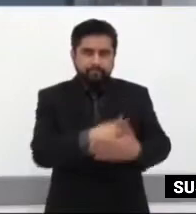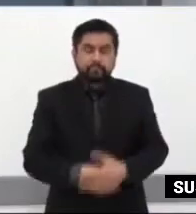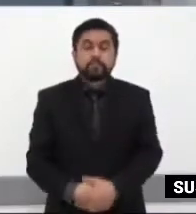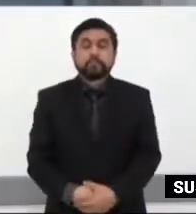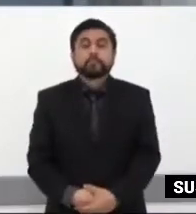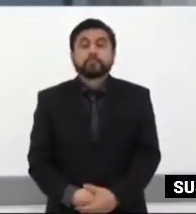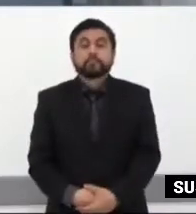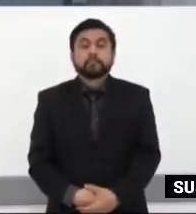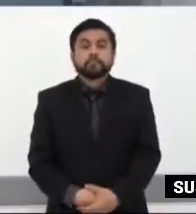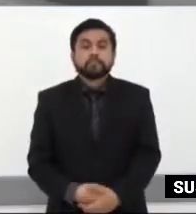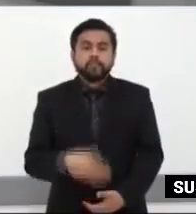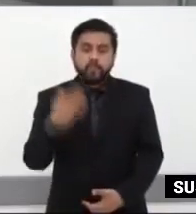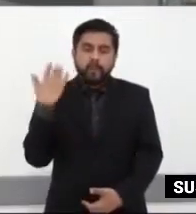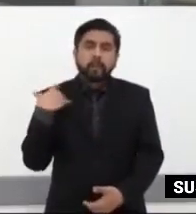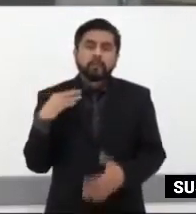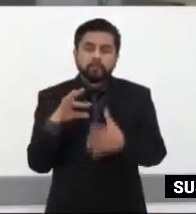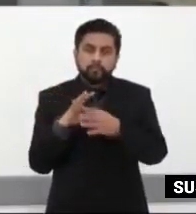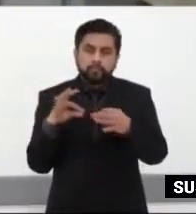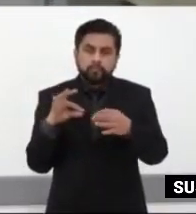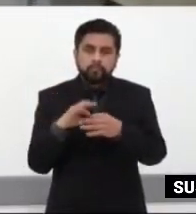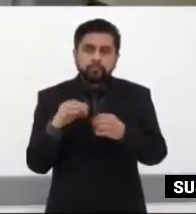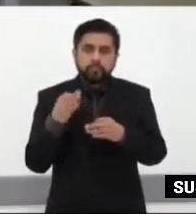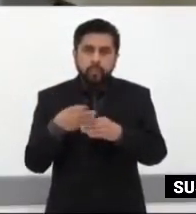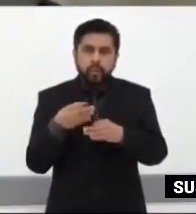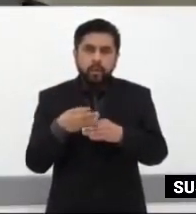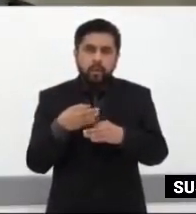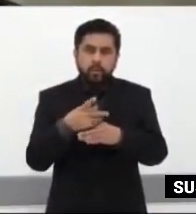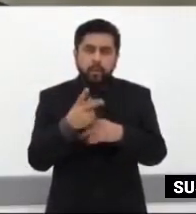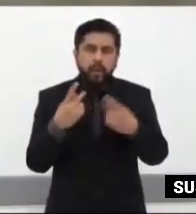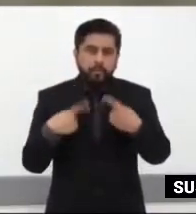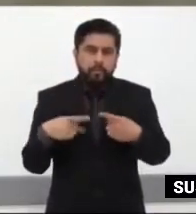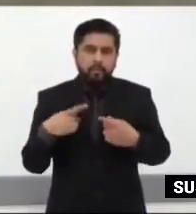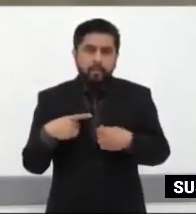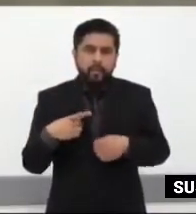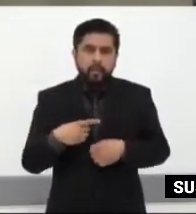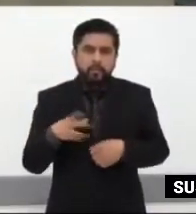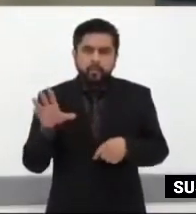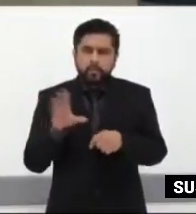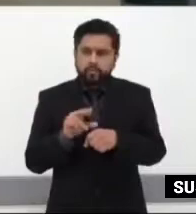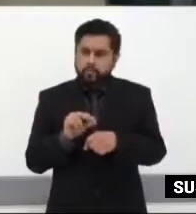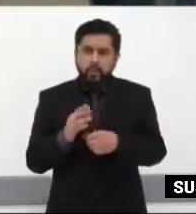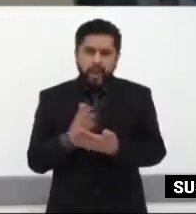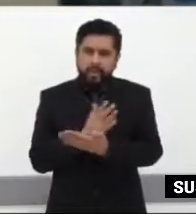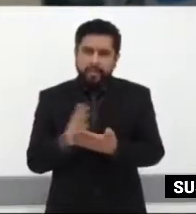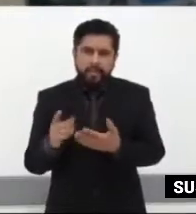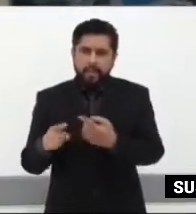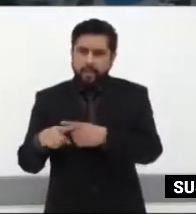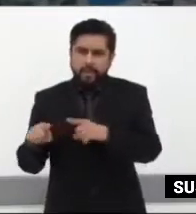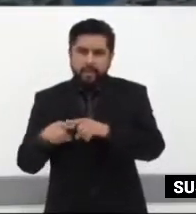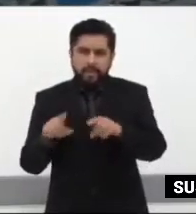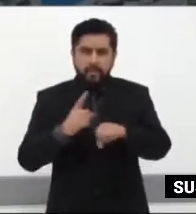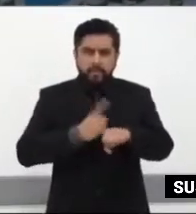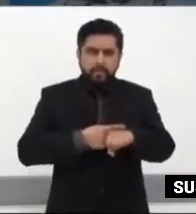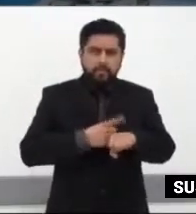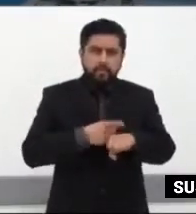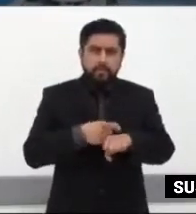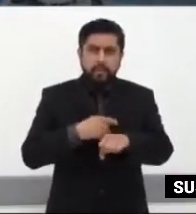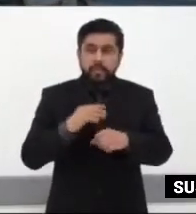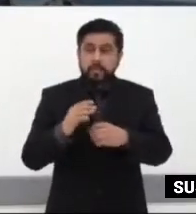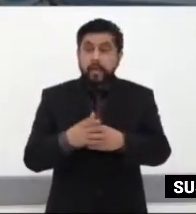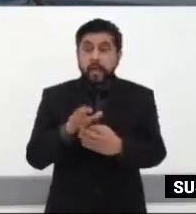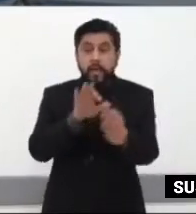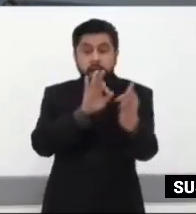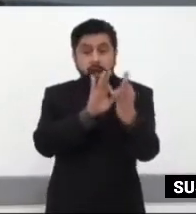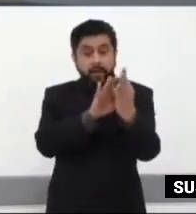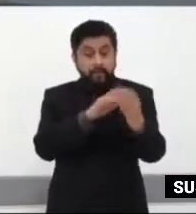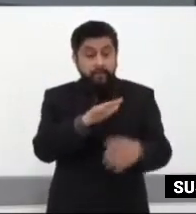Le comentaba que estamos atendiendo pacientes no COVID y tenemos que tener un área en urgencias. El área que está enfrente